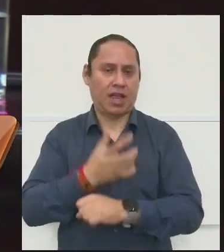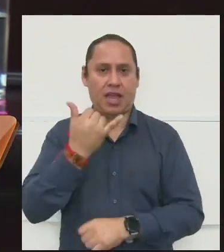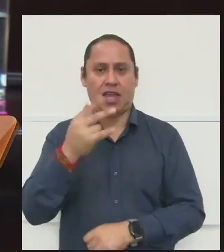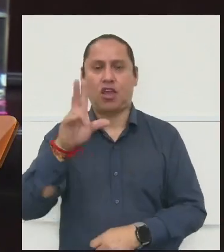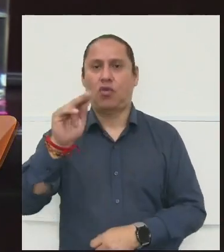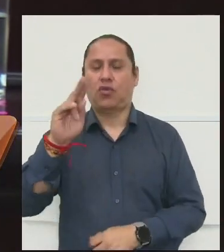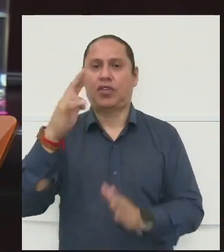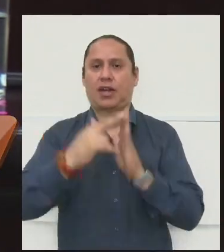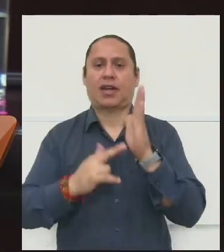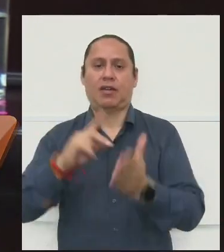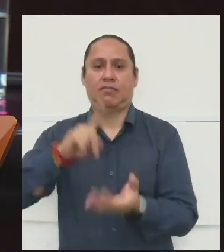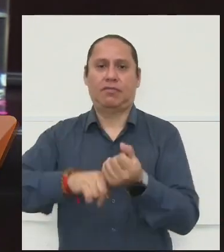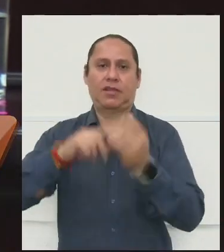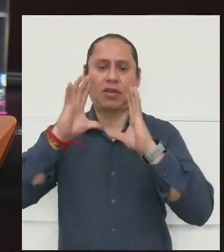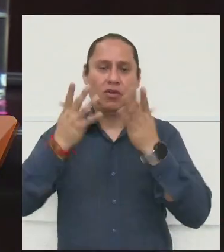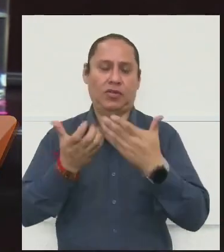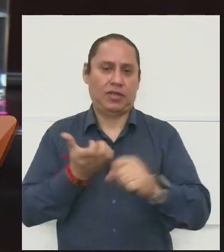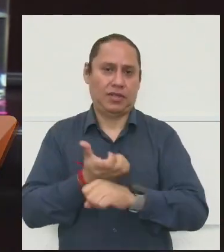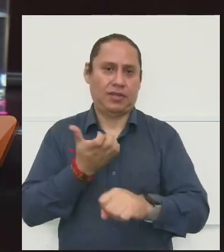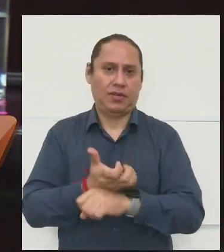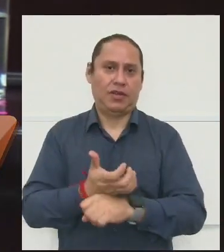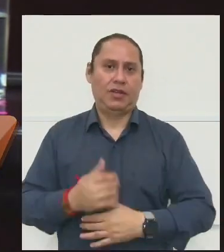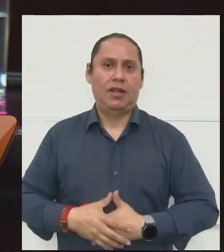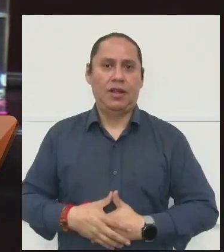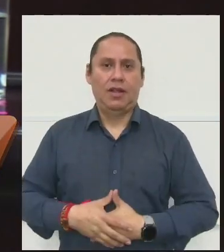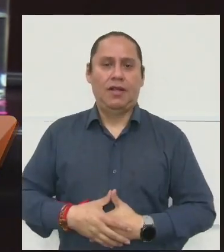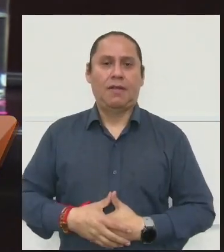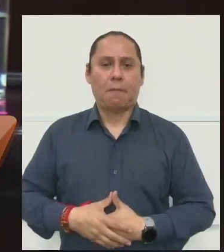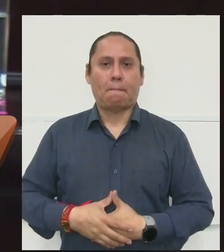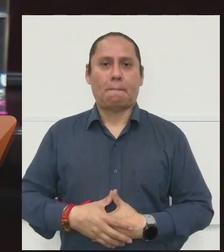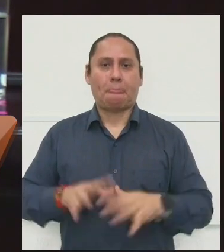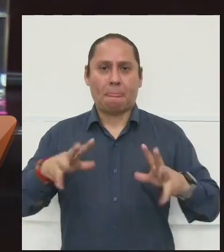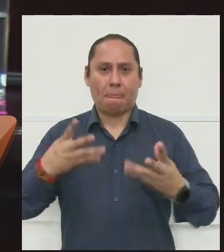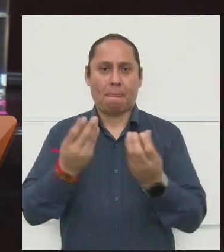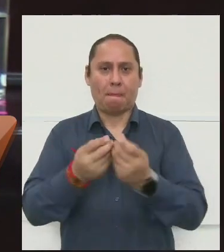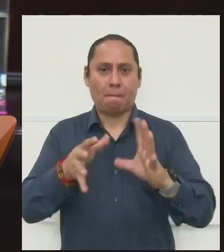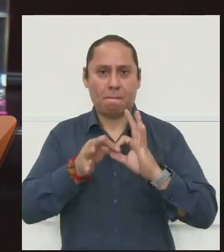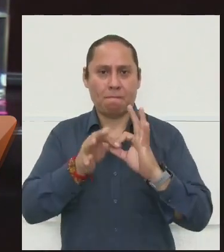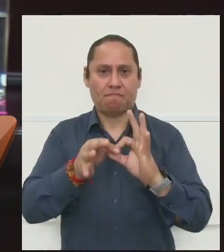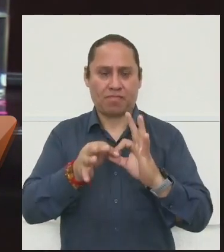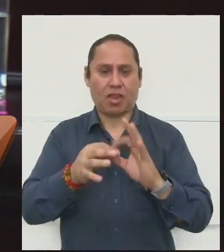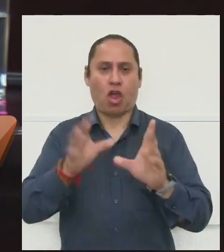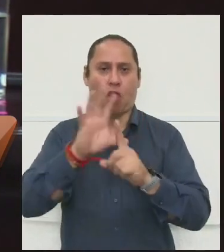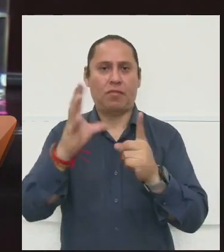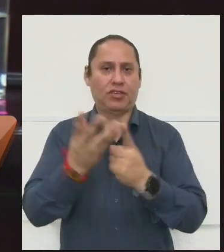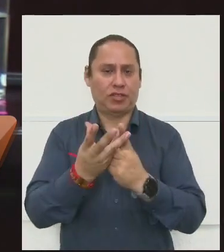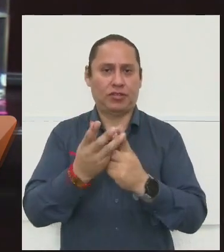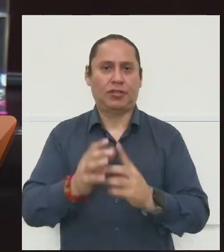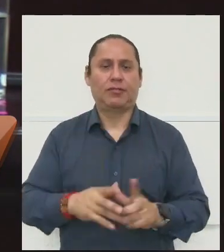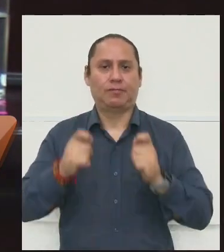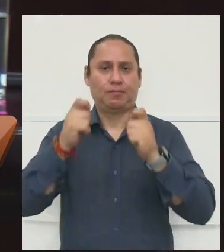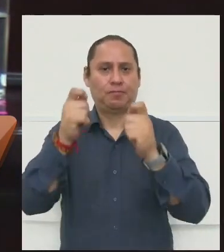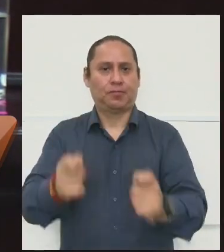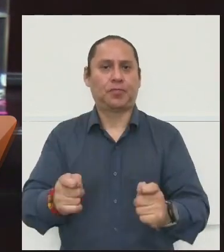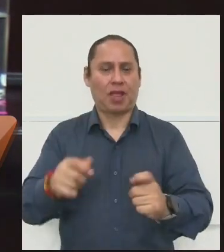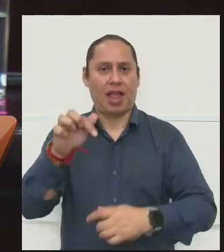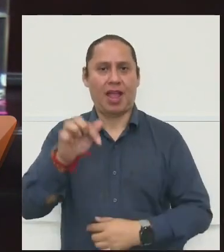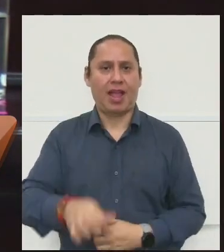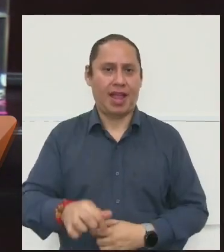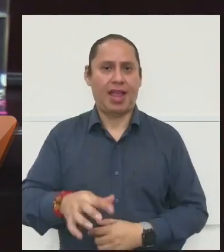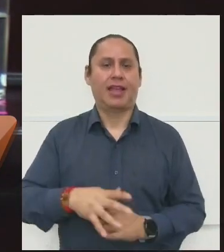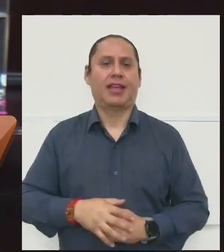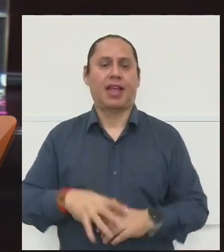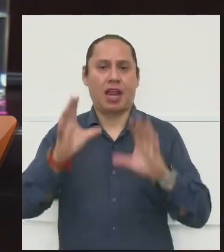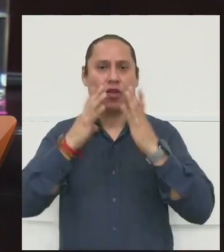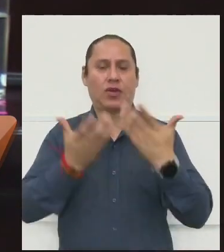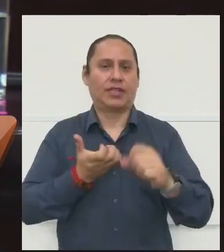80 del reglamento interior de este poder legislativo los integrantes de la suscritas comisiones sometemos a consideración del